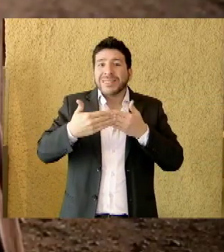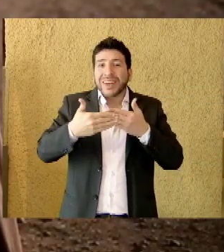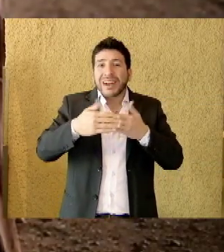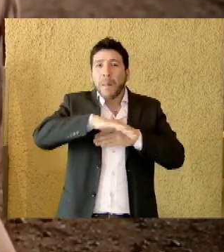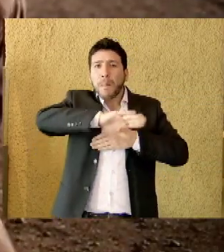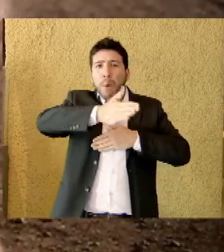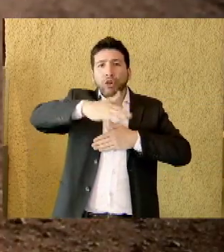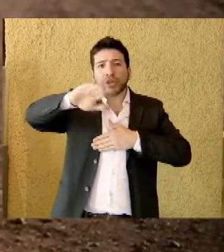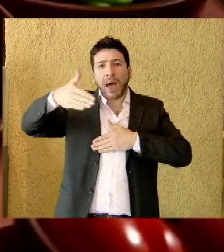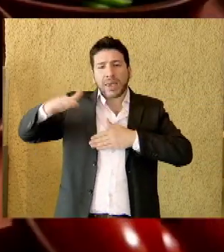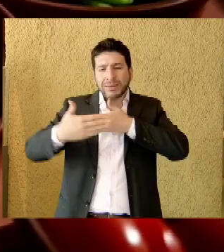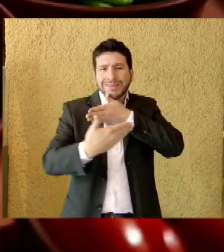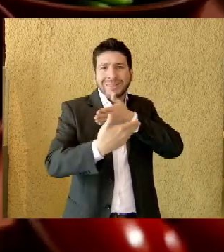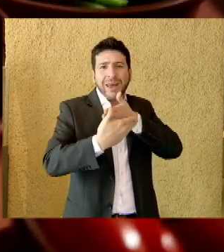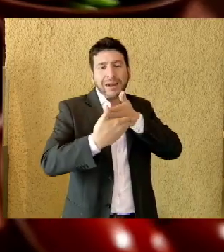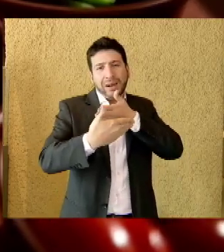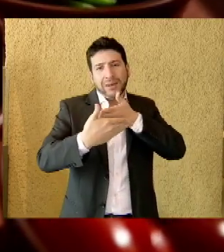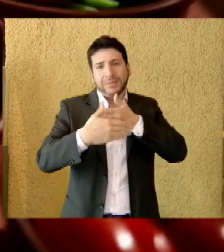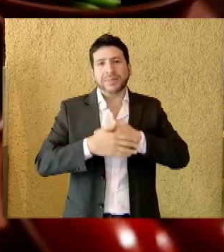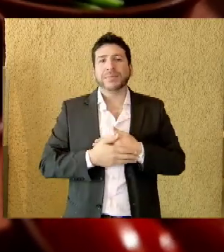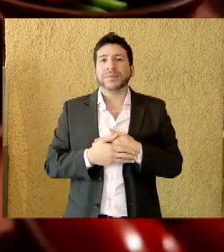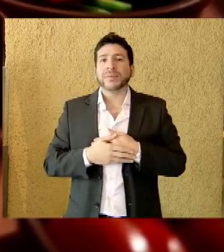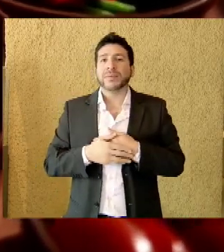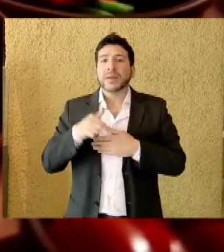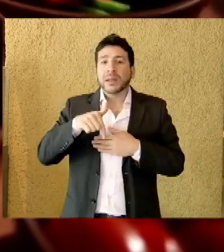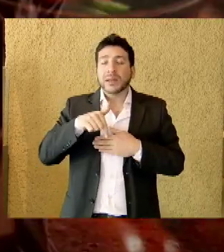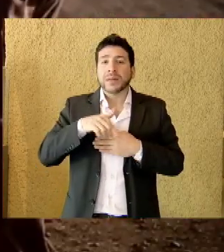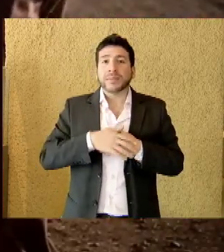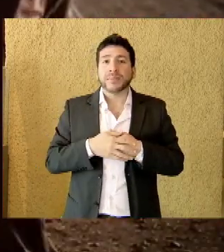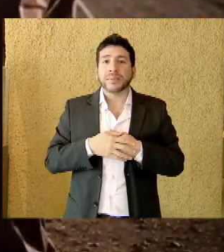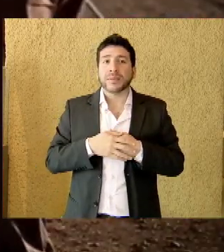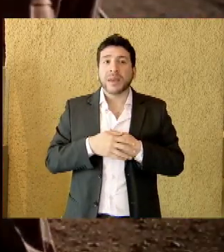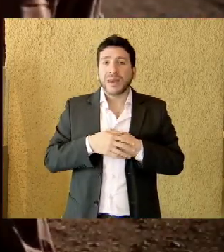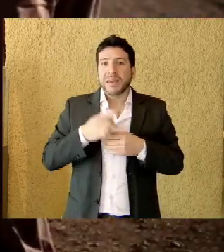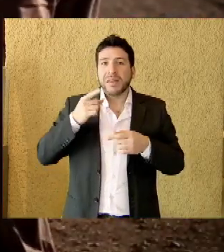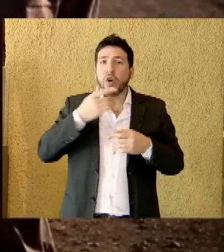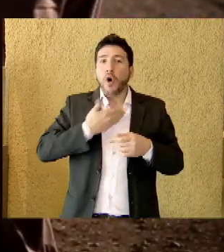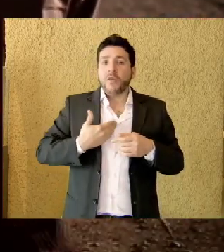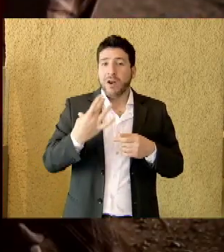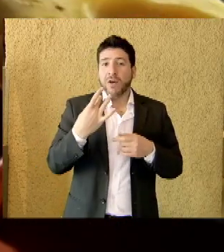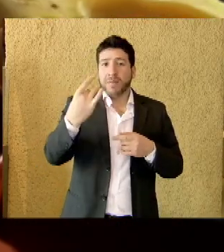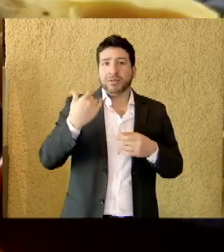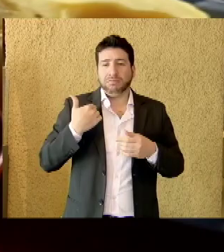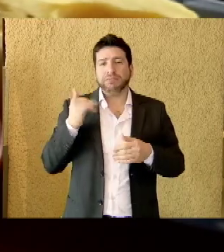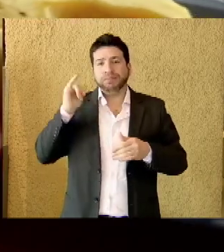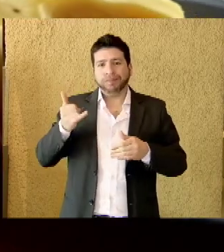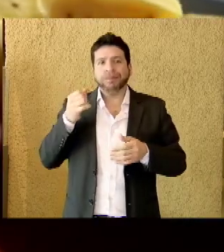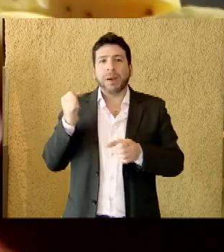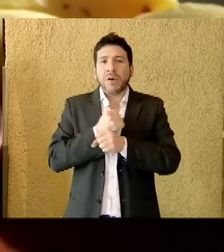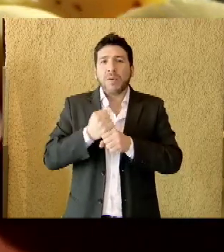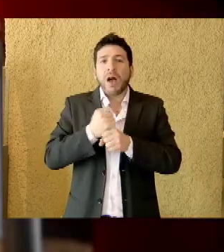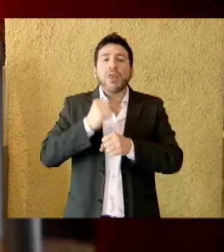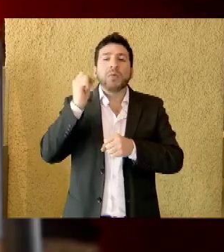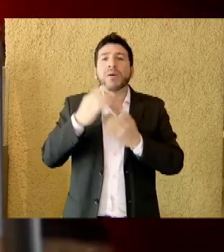majestuosa cordillera de los Andes. Participando de esta iniciativa propuesta por el Ministerio